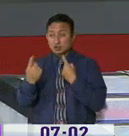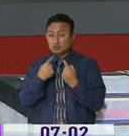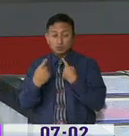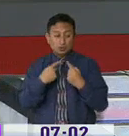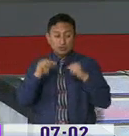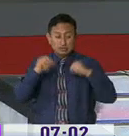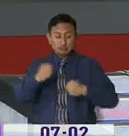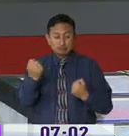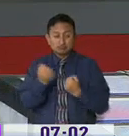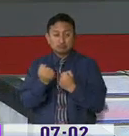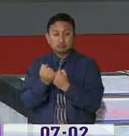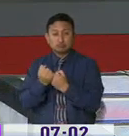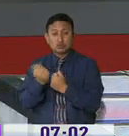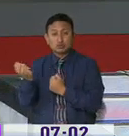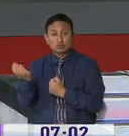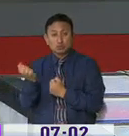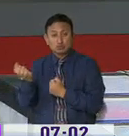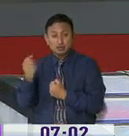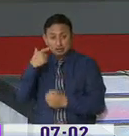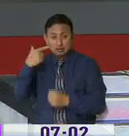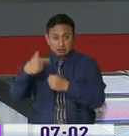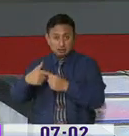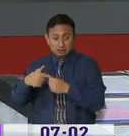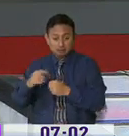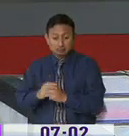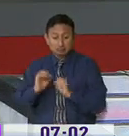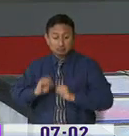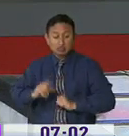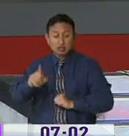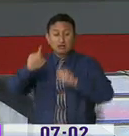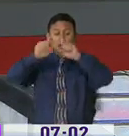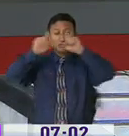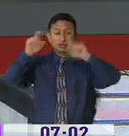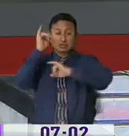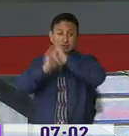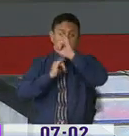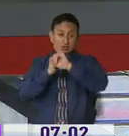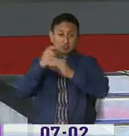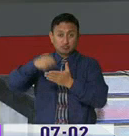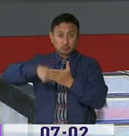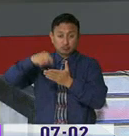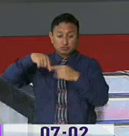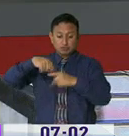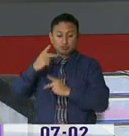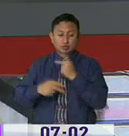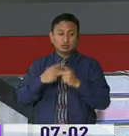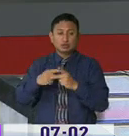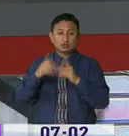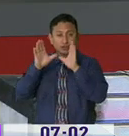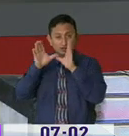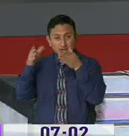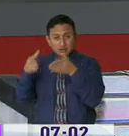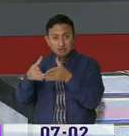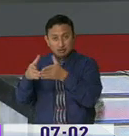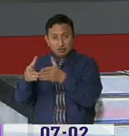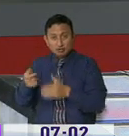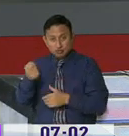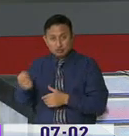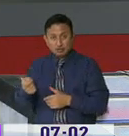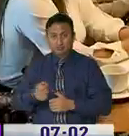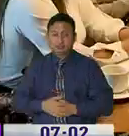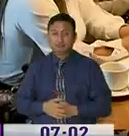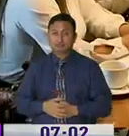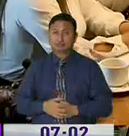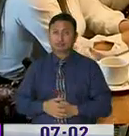los combustibles. Y se ha contratado una consultora internacional para el proceso de focalización. Se trató de una